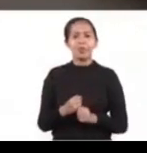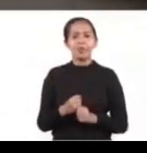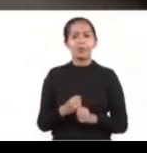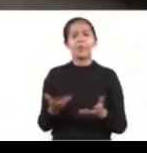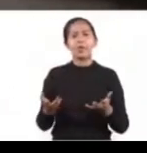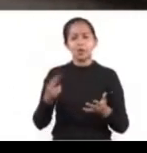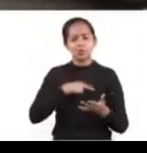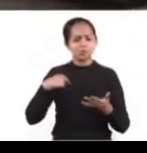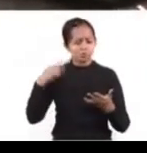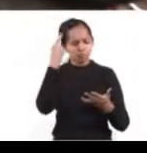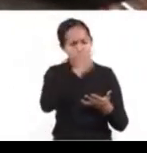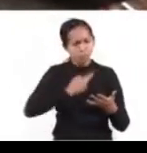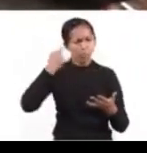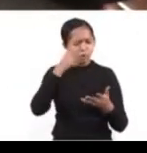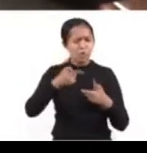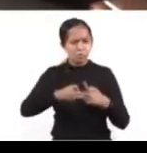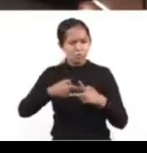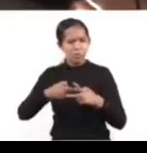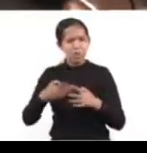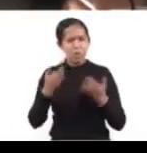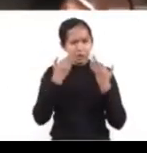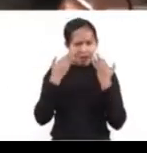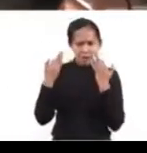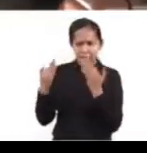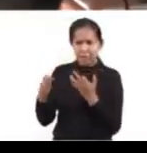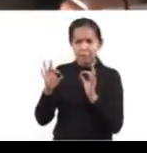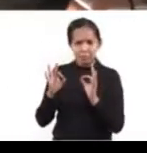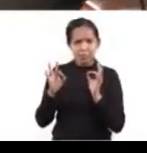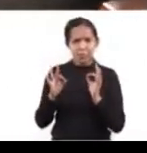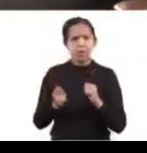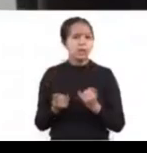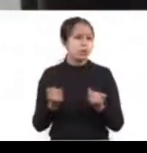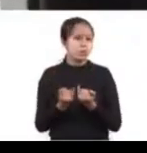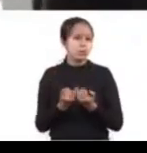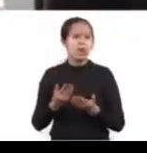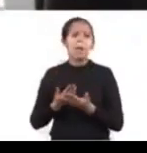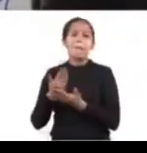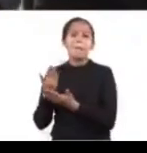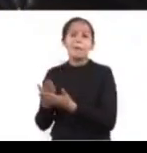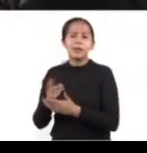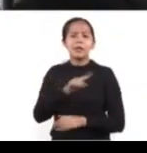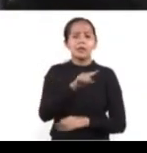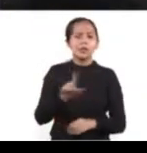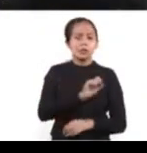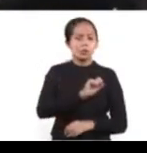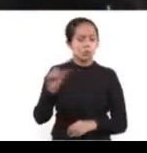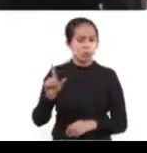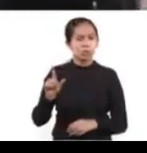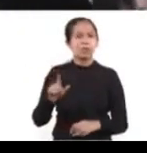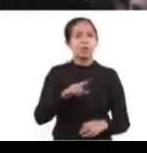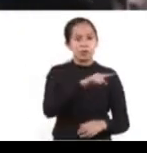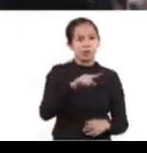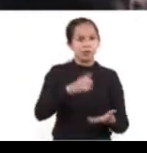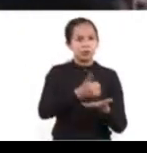Después de revisar las evidencias con testigos, después de haber solicitado que profesionales altamente